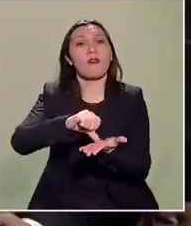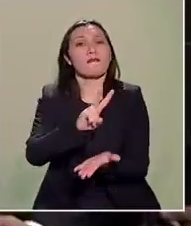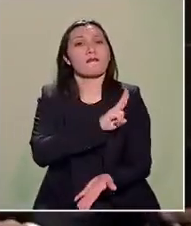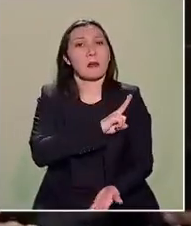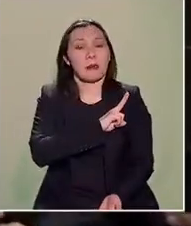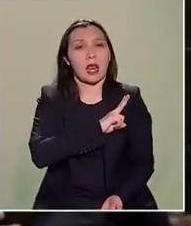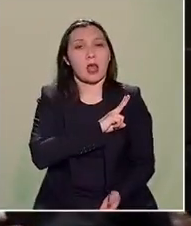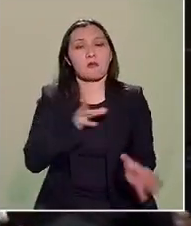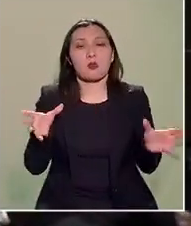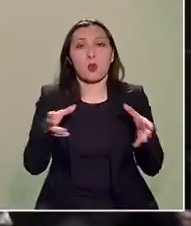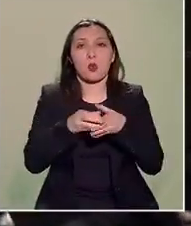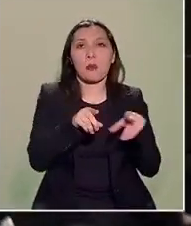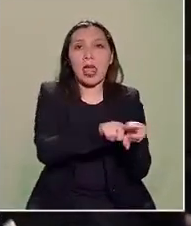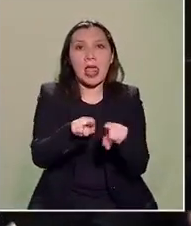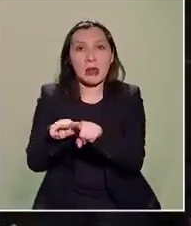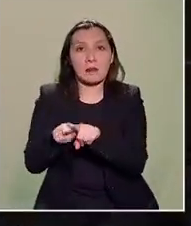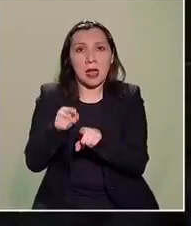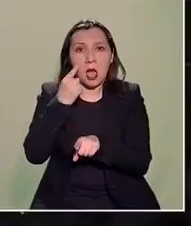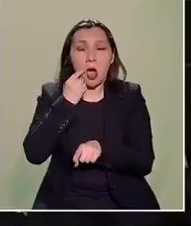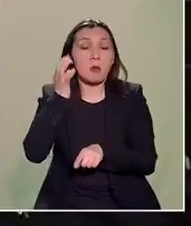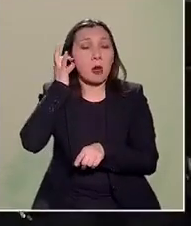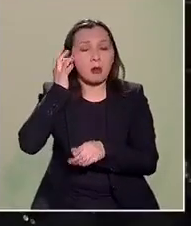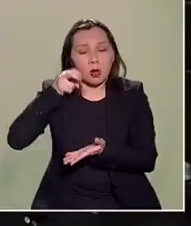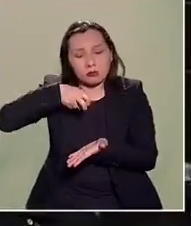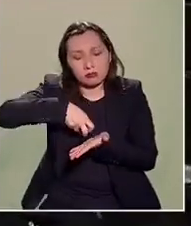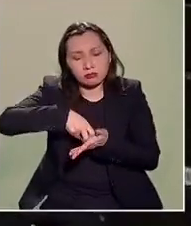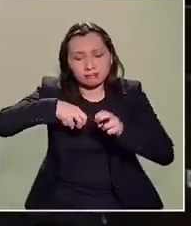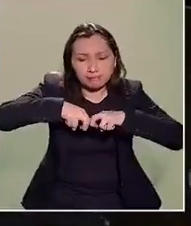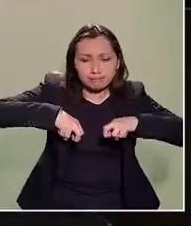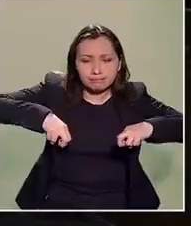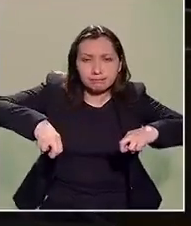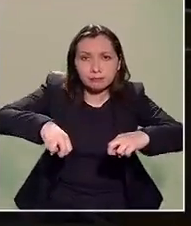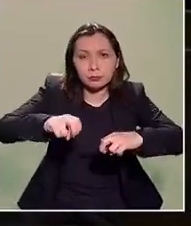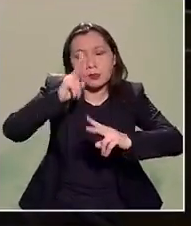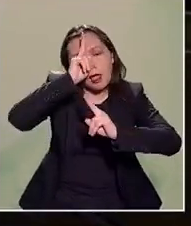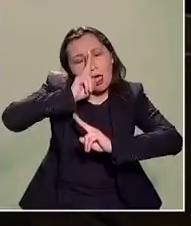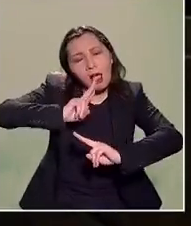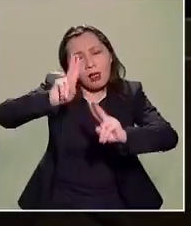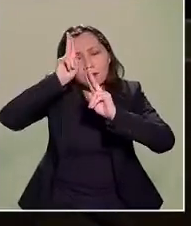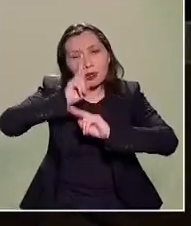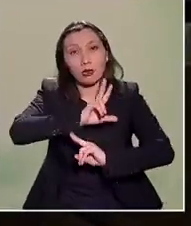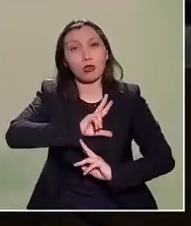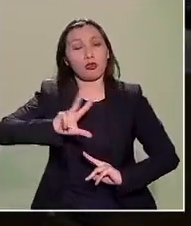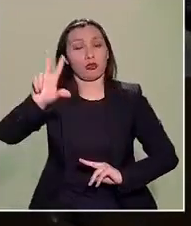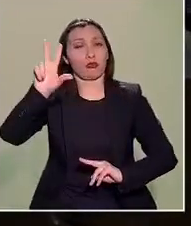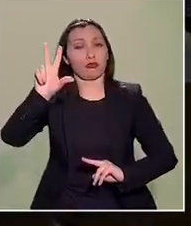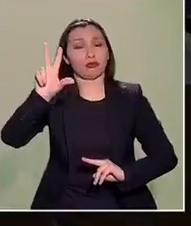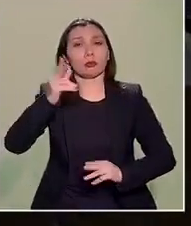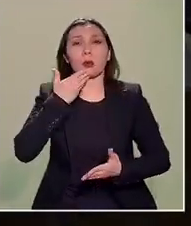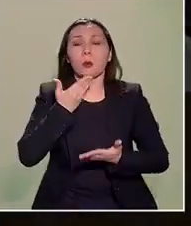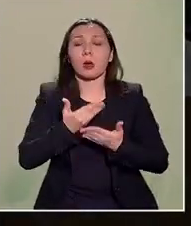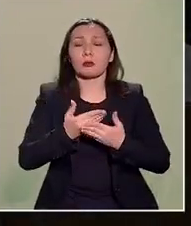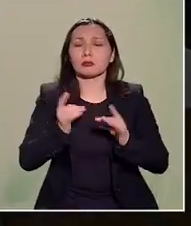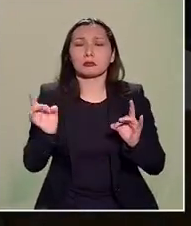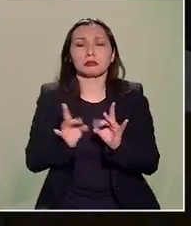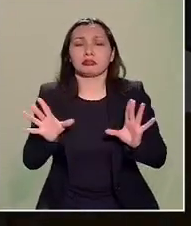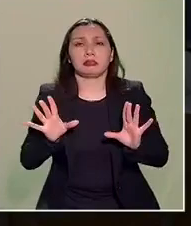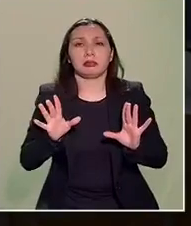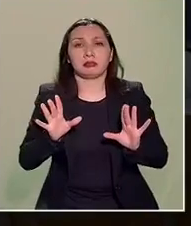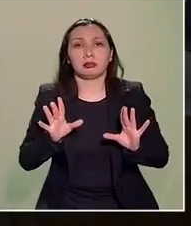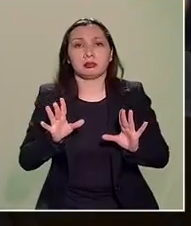un grupo de hermanos y hermanas de rodillas estaban alabando a dios cuando de repente